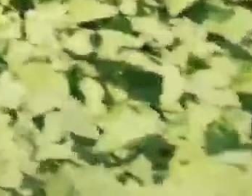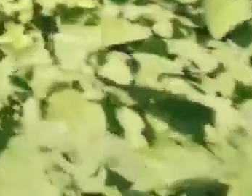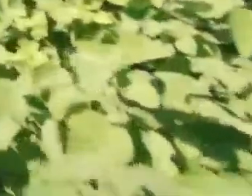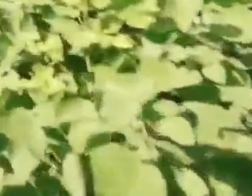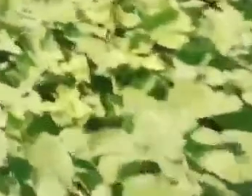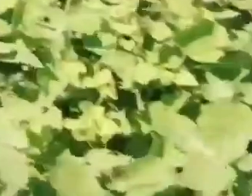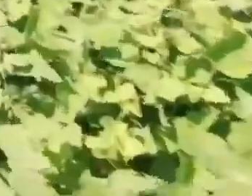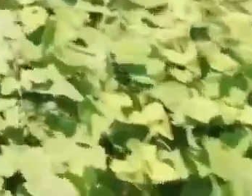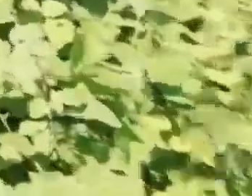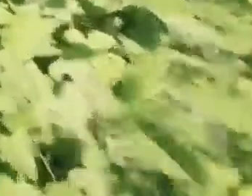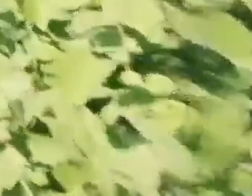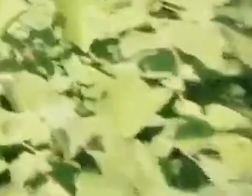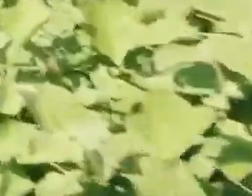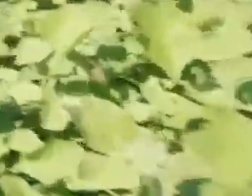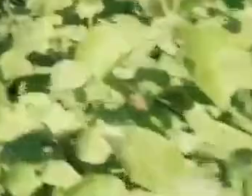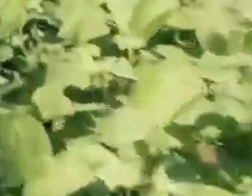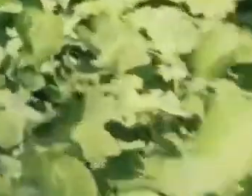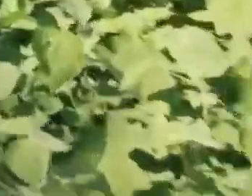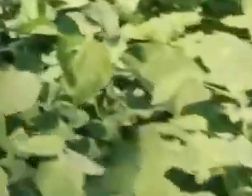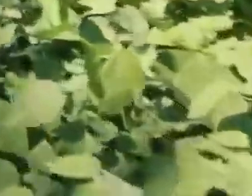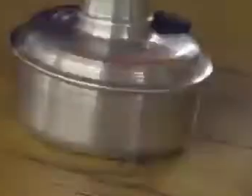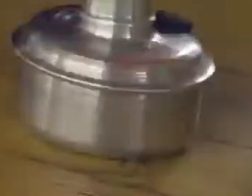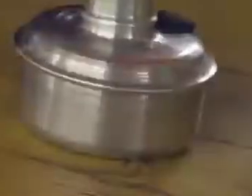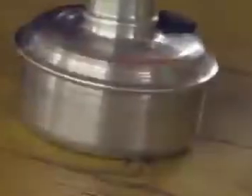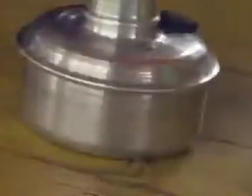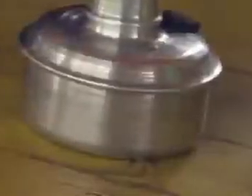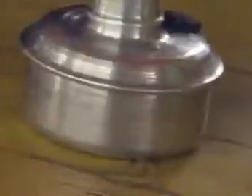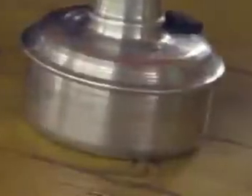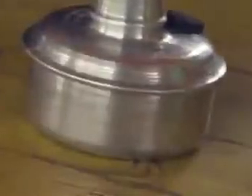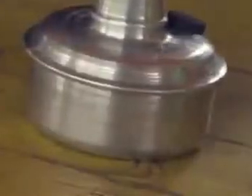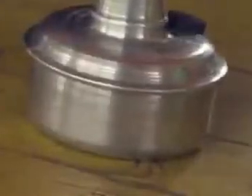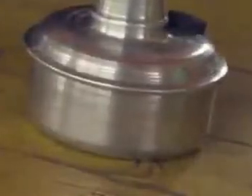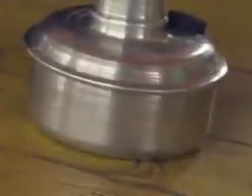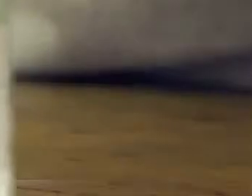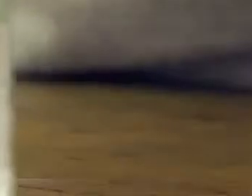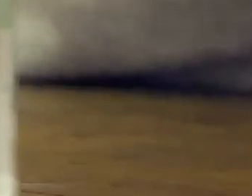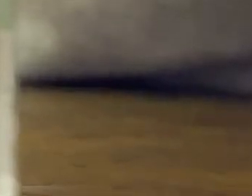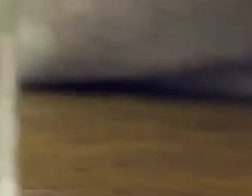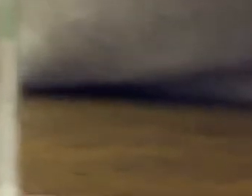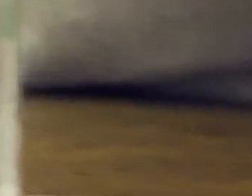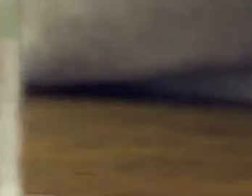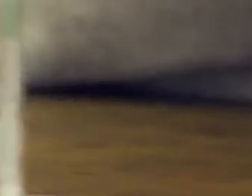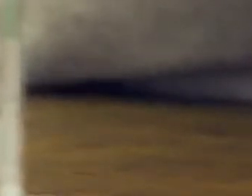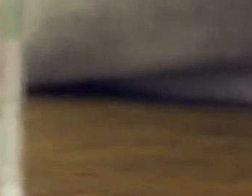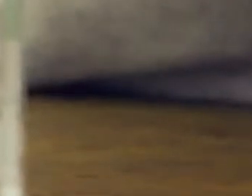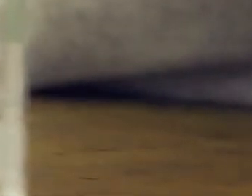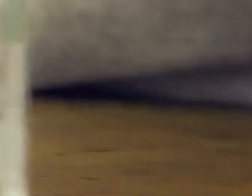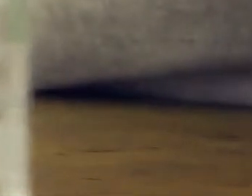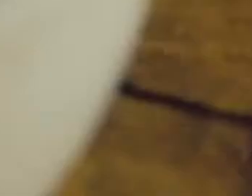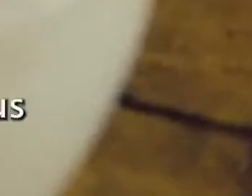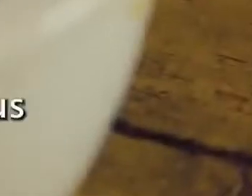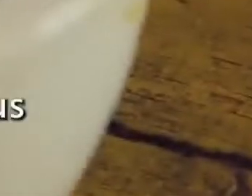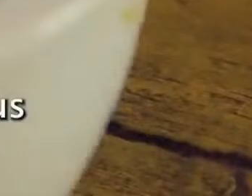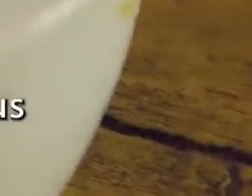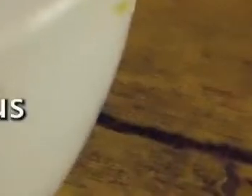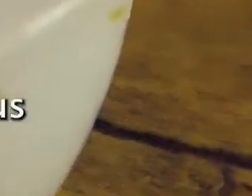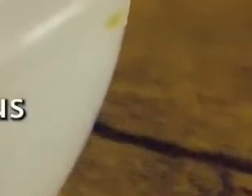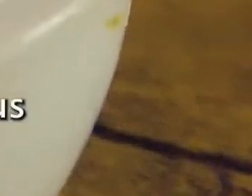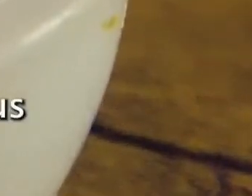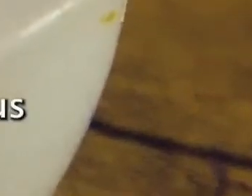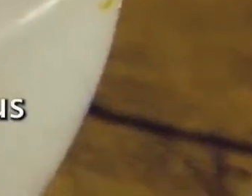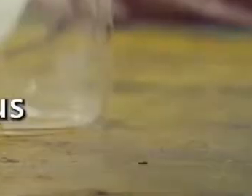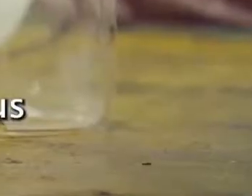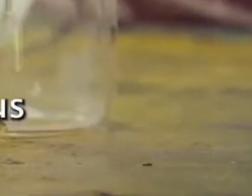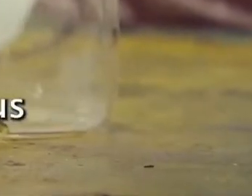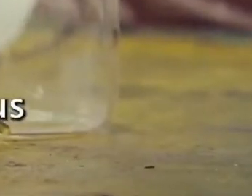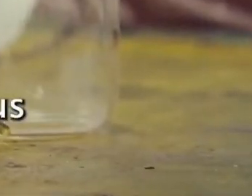Lo que hemos buscado durante este tiempo es juntar las dos visiones, la visión científica con la visión ancestral, donde lo